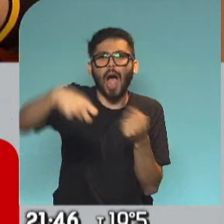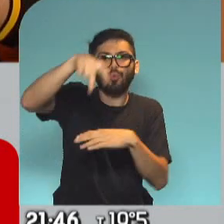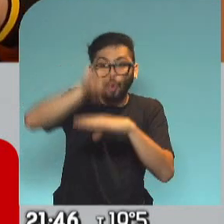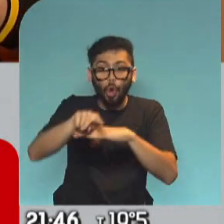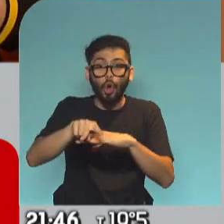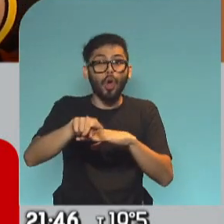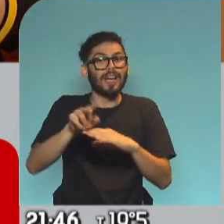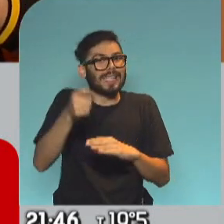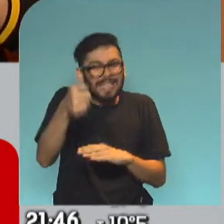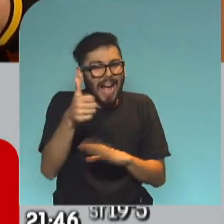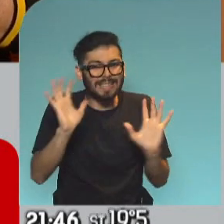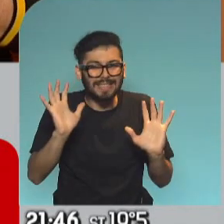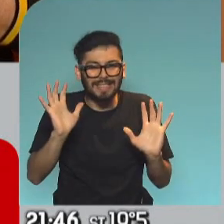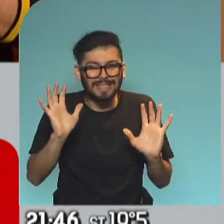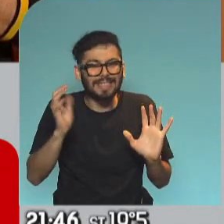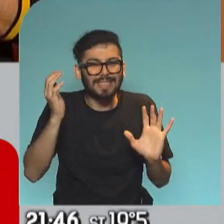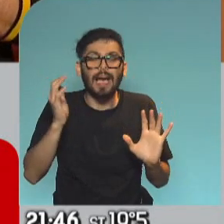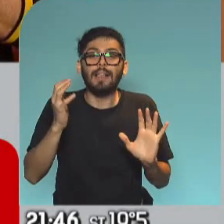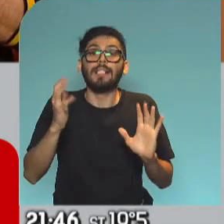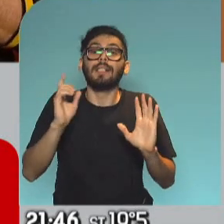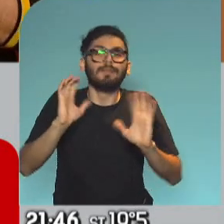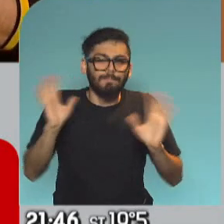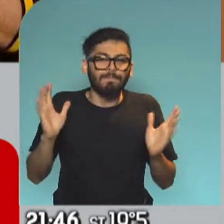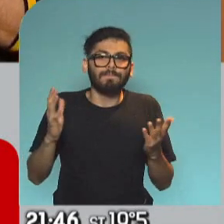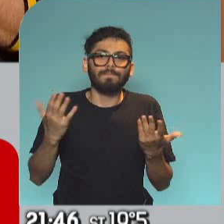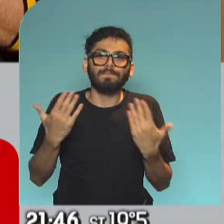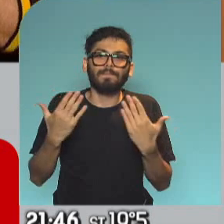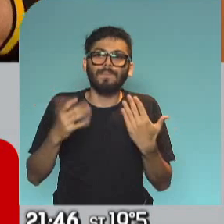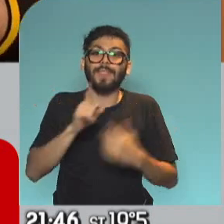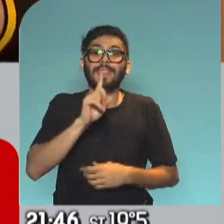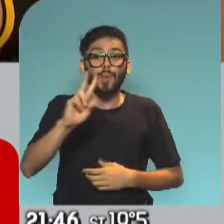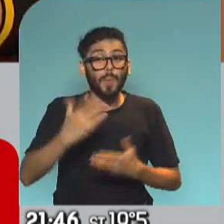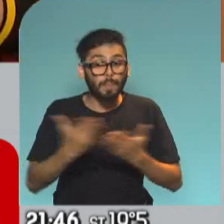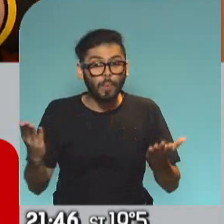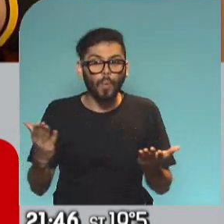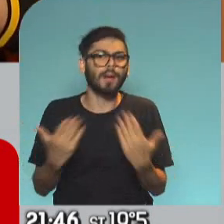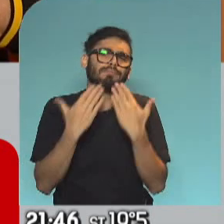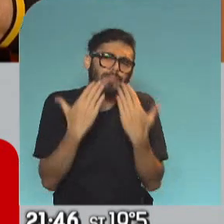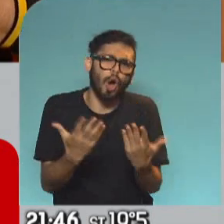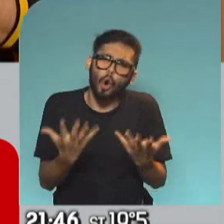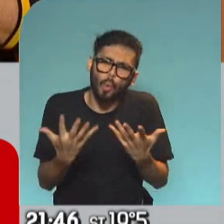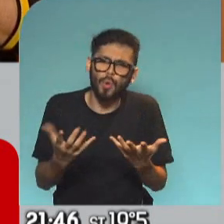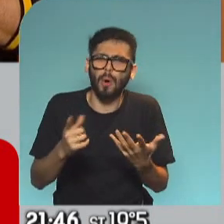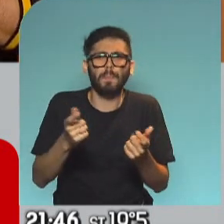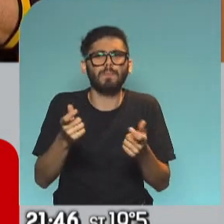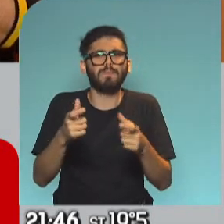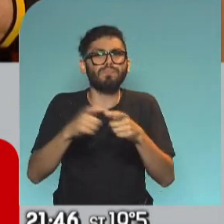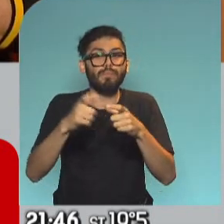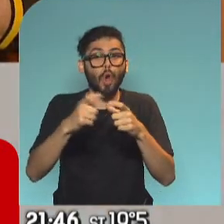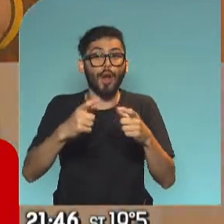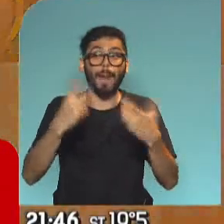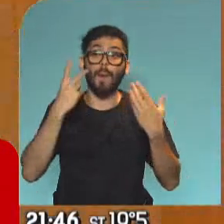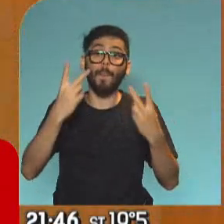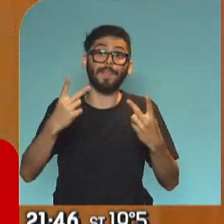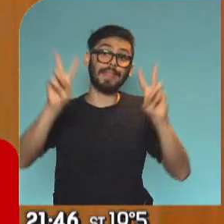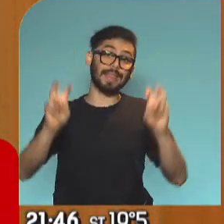Así que me parece que más allá de agradecer a la TV pública y a y a este programa por la visibilidad al tema.